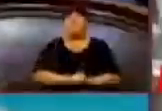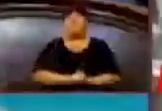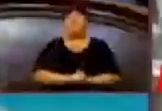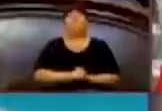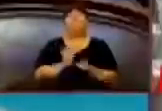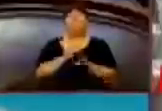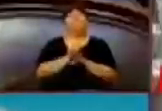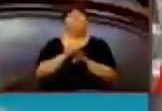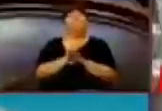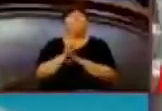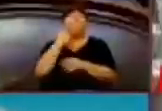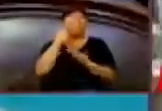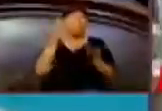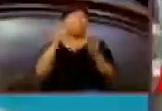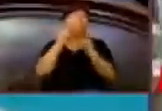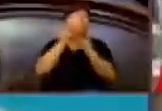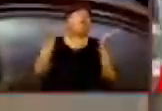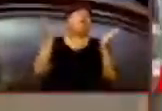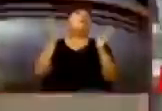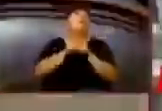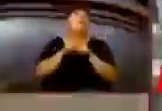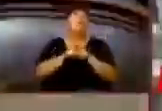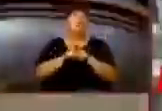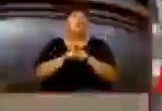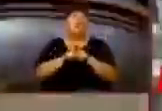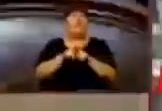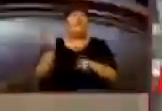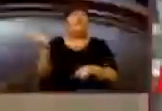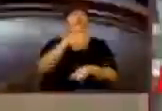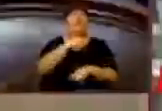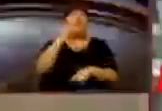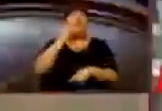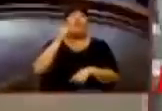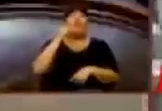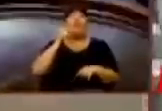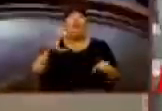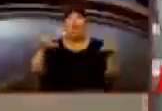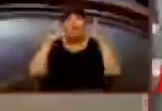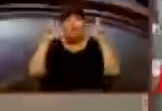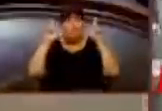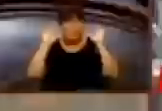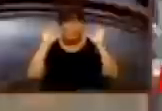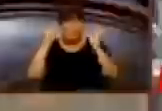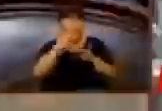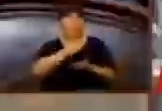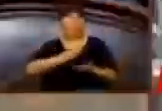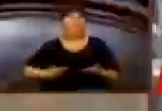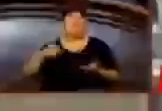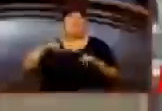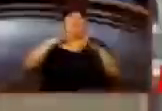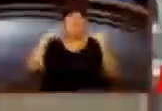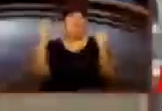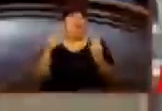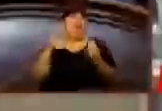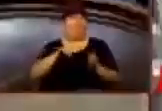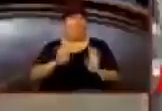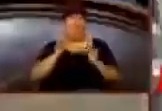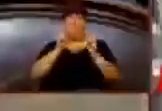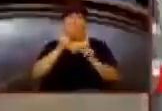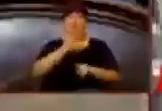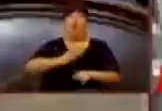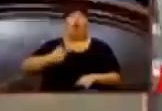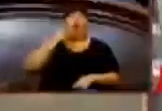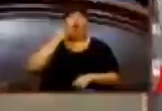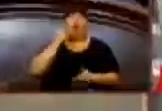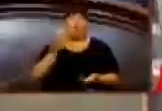¿Cómo analiza usted a sus colegas o ex-colegas, al resto del empresariado, digamos, en relación a este gobierno, en relación